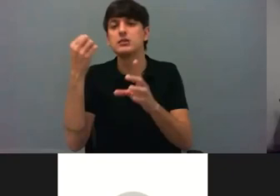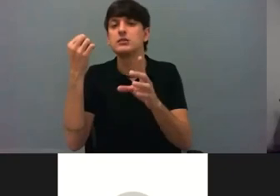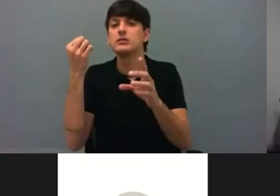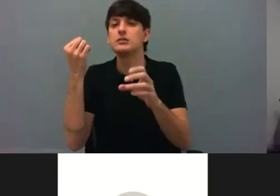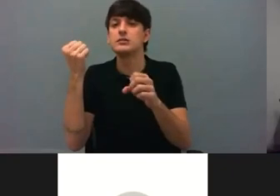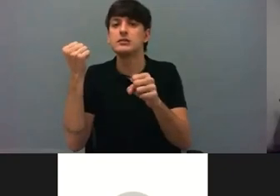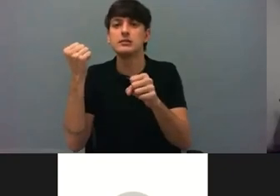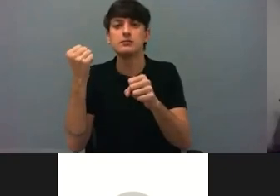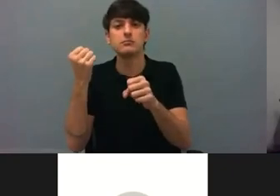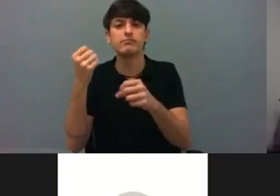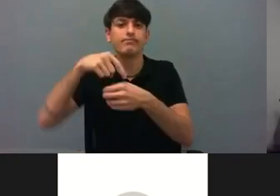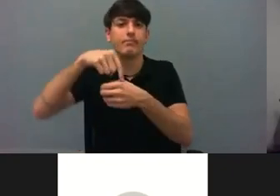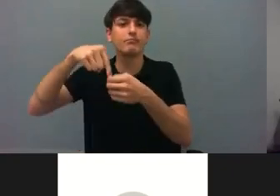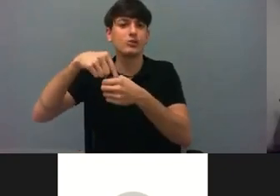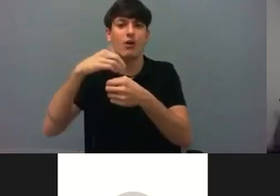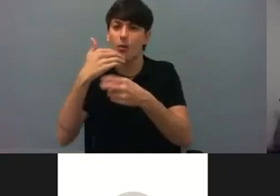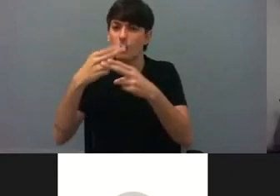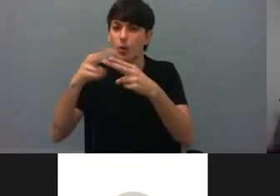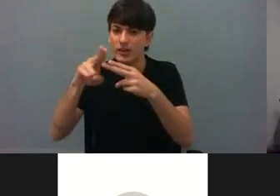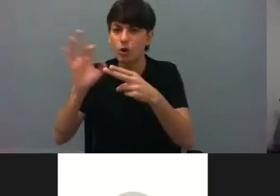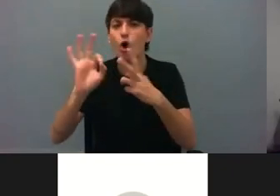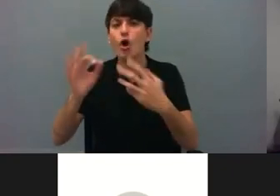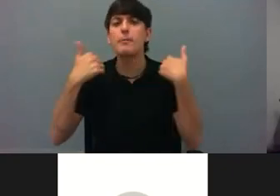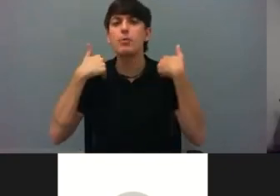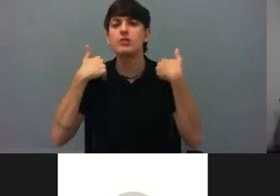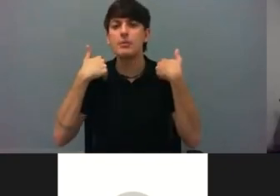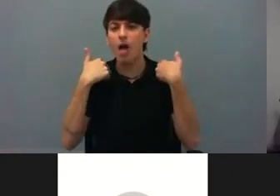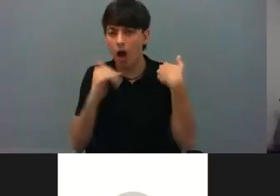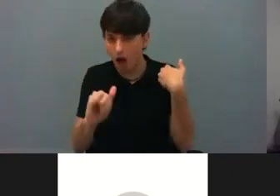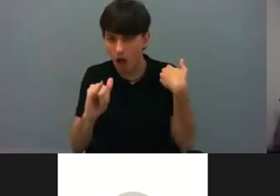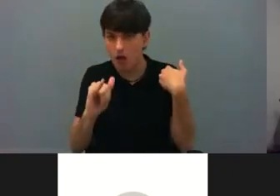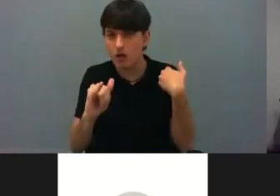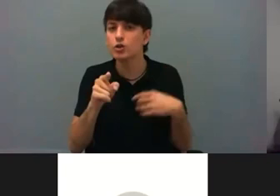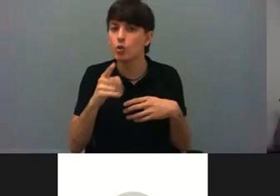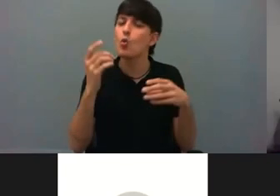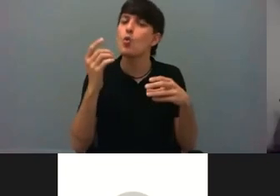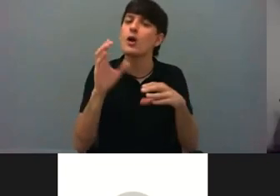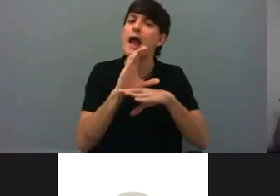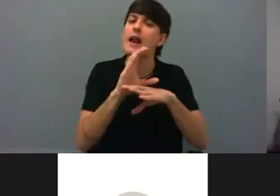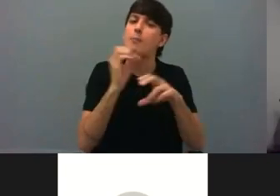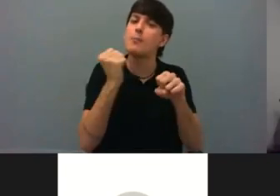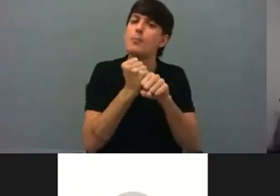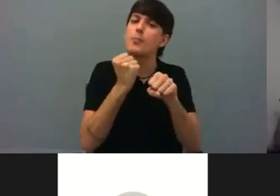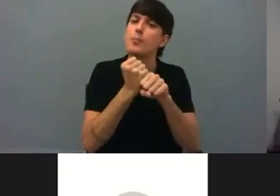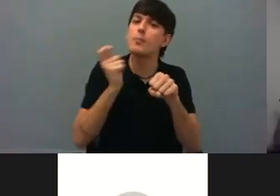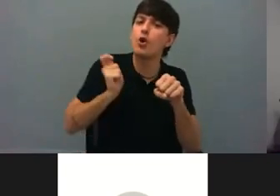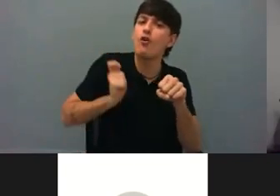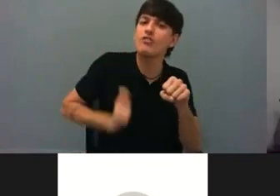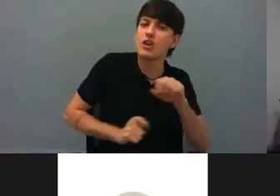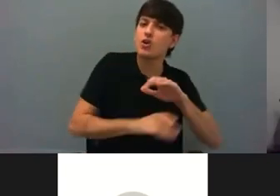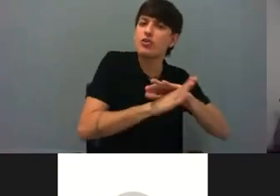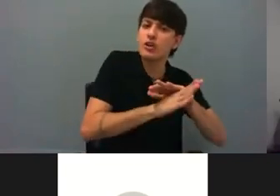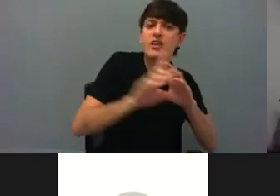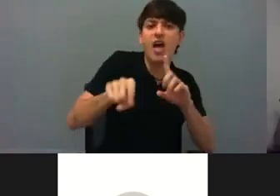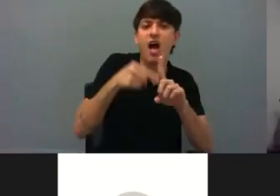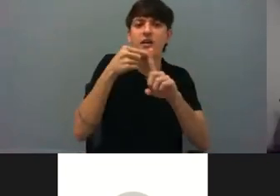incidencia política, ocupan puestos de responsabilidad, porque no solamente hacen su carrera profesional, sino que hacen esa incidencia política porque es un